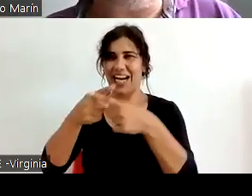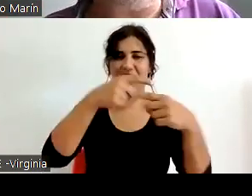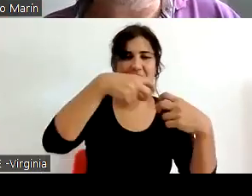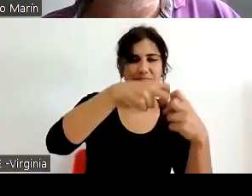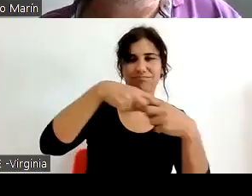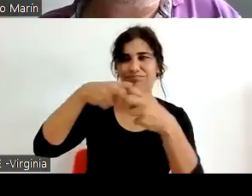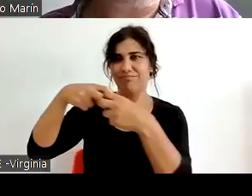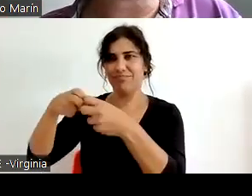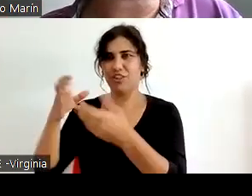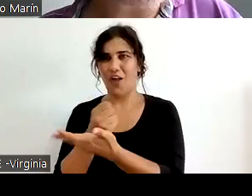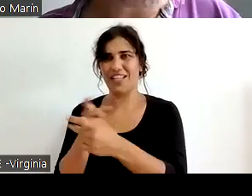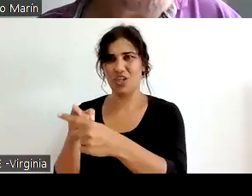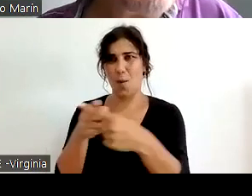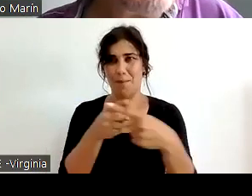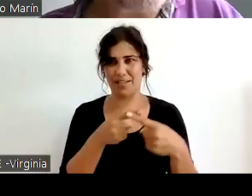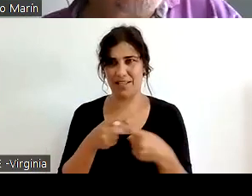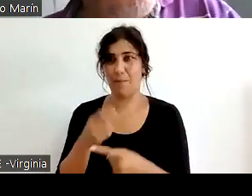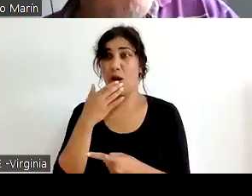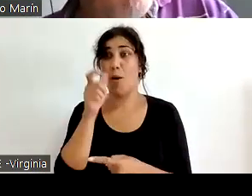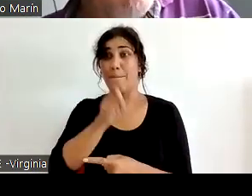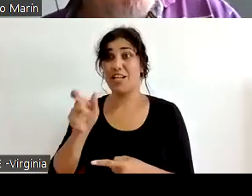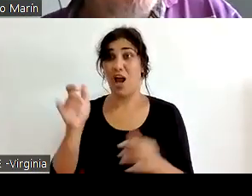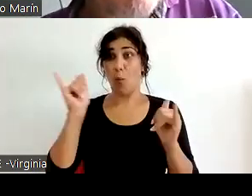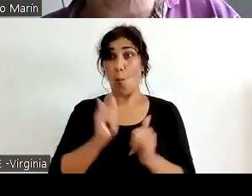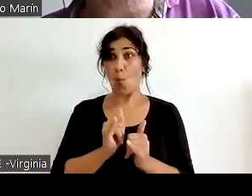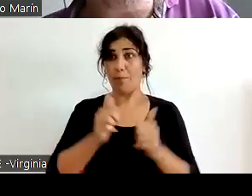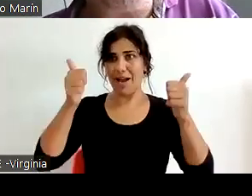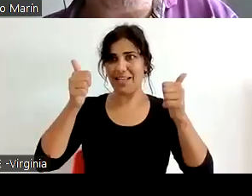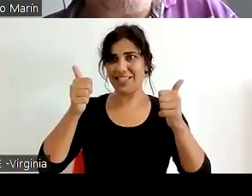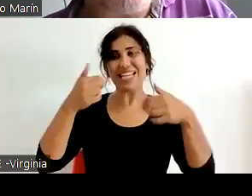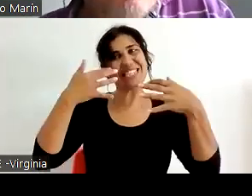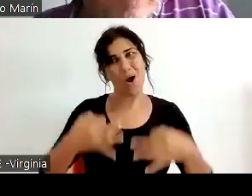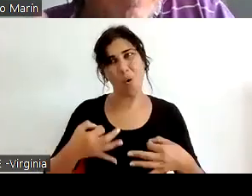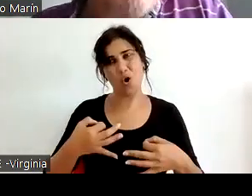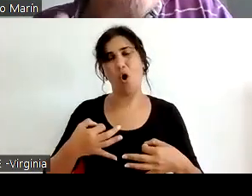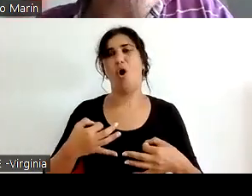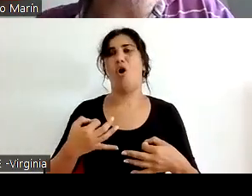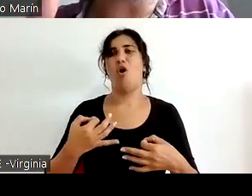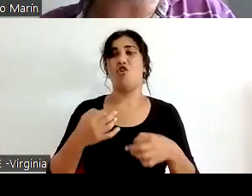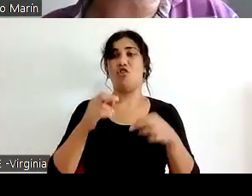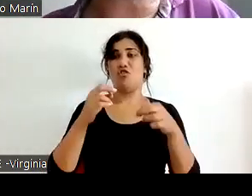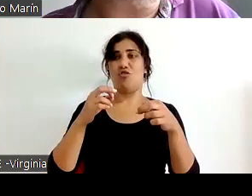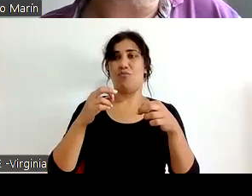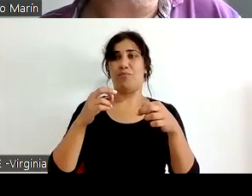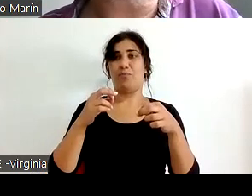hay al lado. Las personas más delgadas, pues seguramente padecerán también, más delgadas me